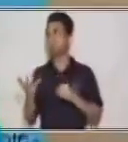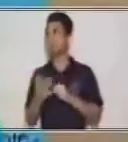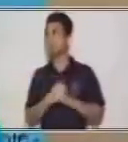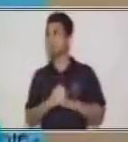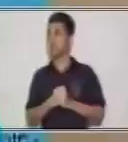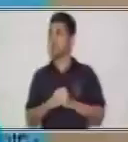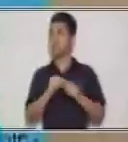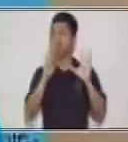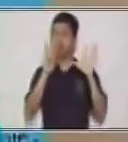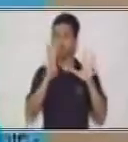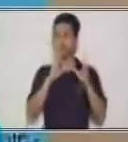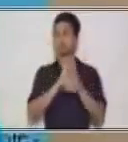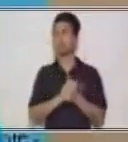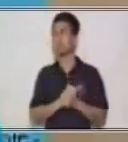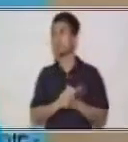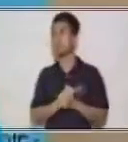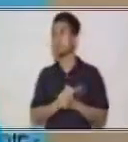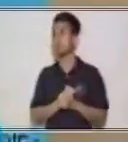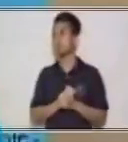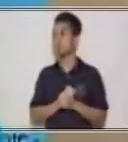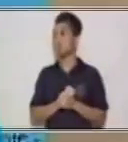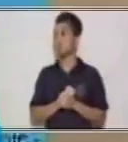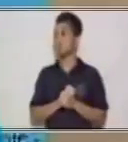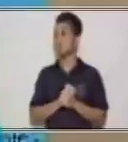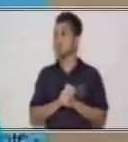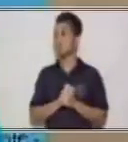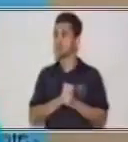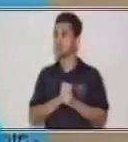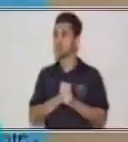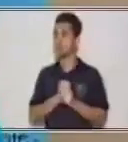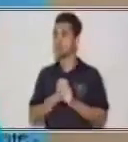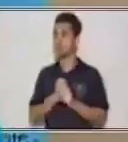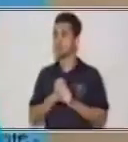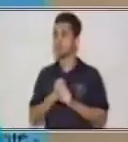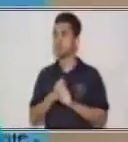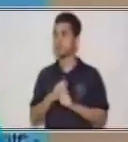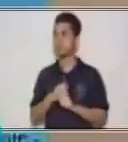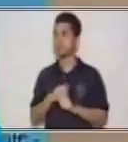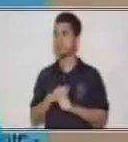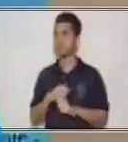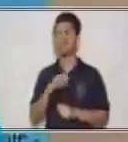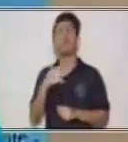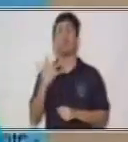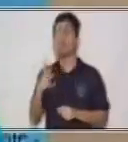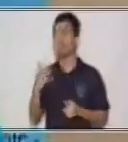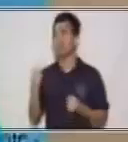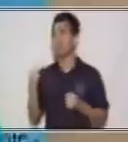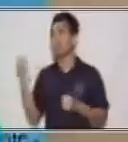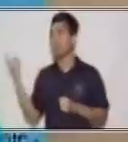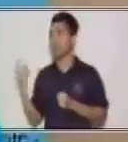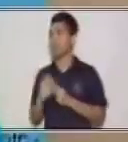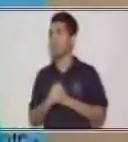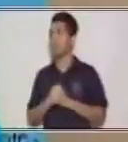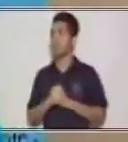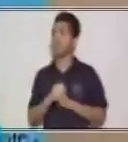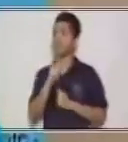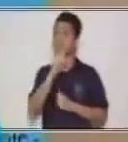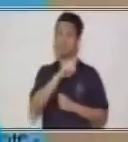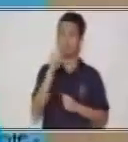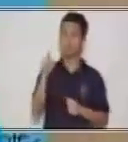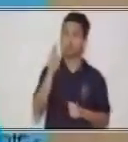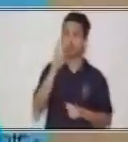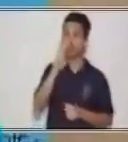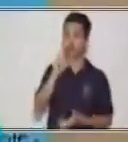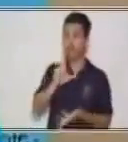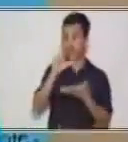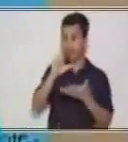8. Pero ¿qué operación matemática nos correspondería hacer? Este 2 indica los 2